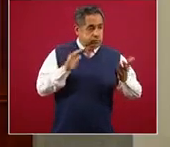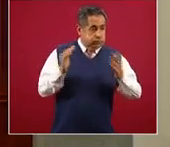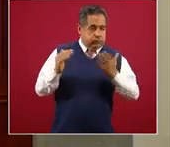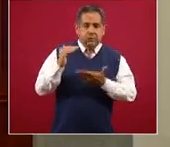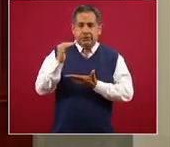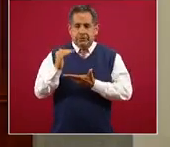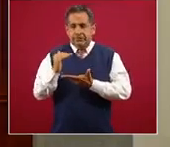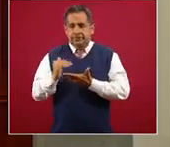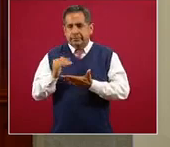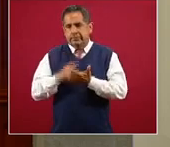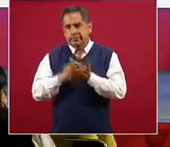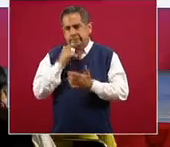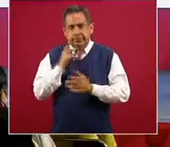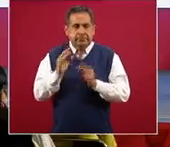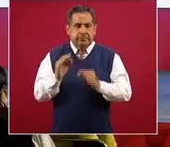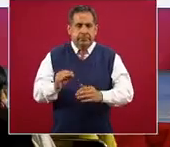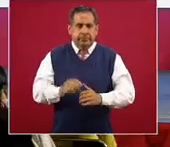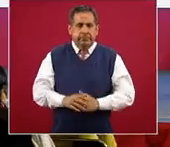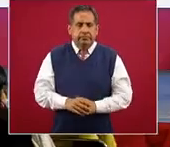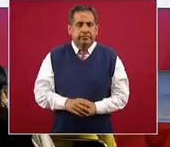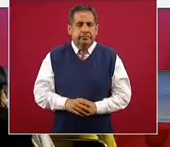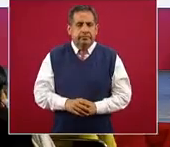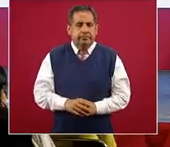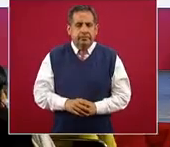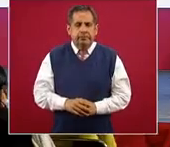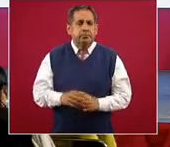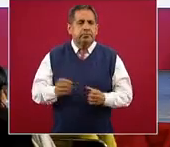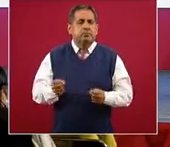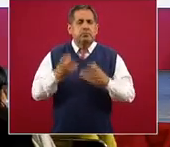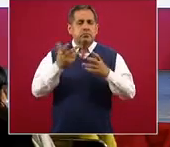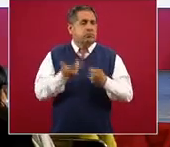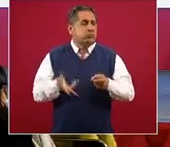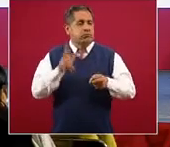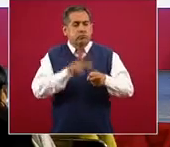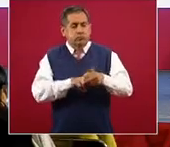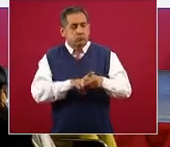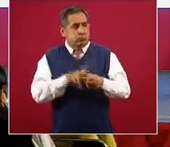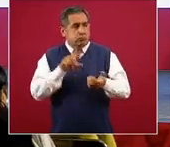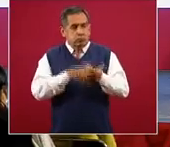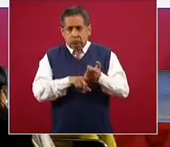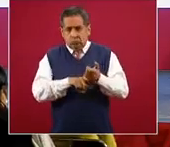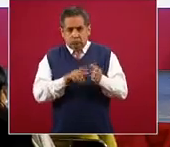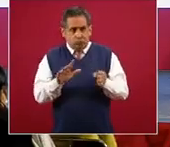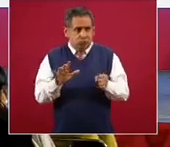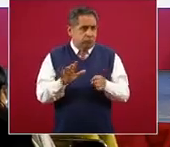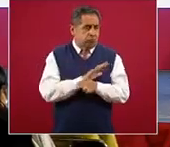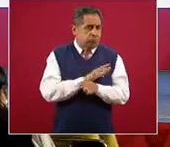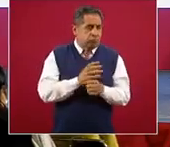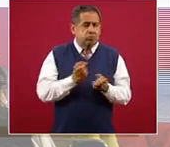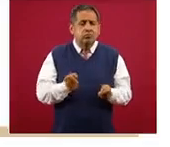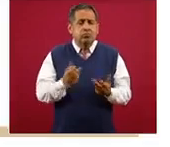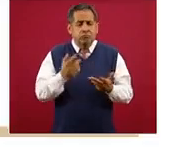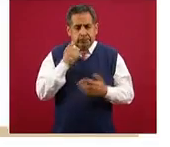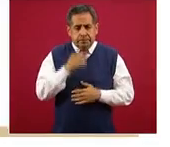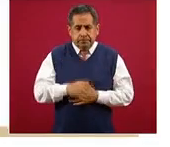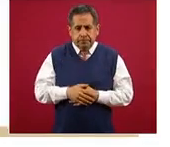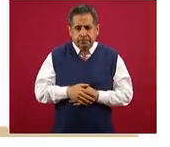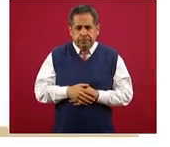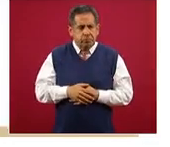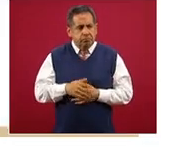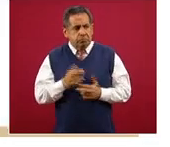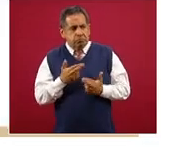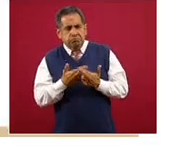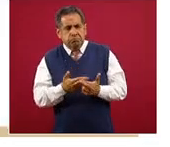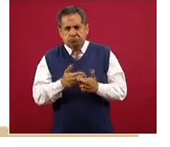33 y la semana 34. Veamos la ocupación hospitalaria. Aquí tenemos las camas generales, un indicador bastante